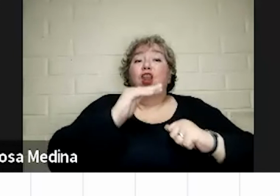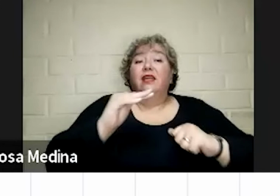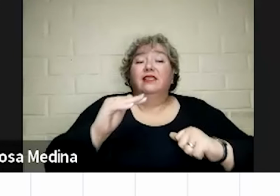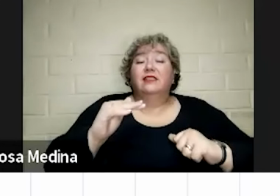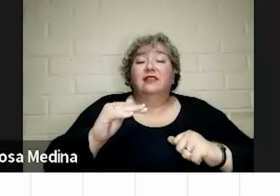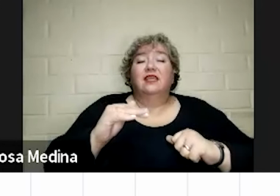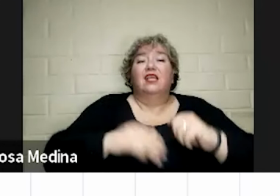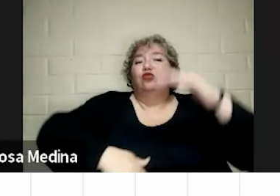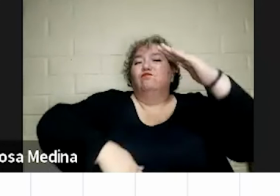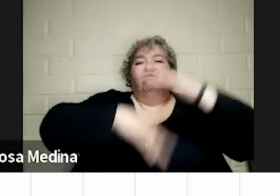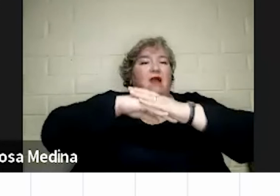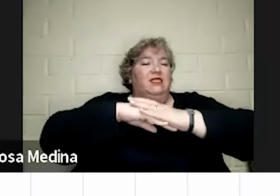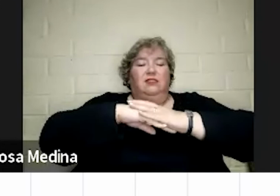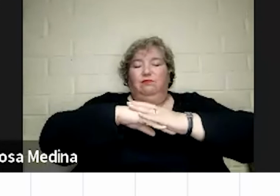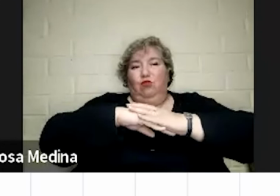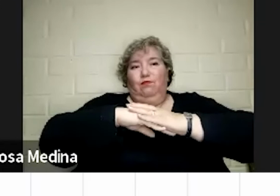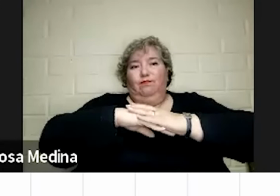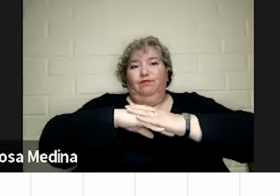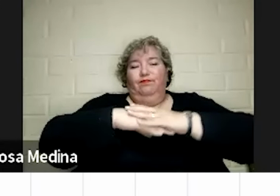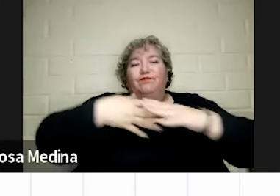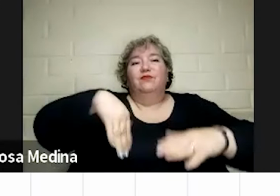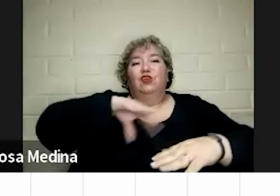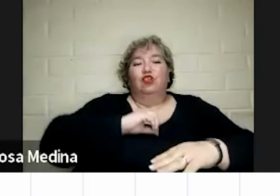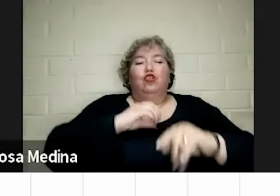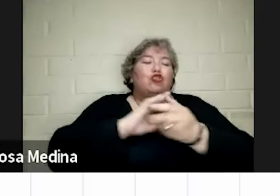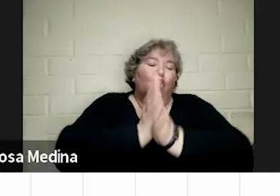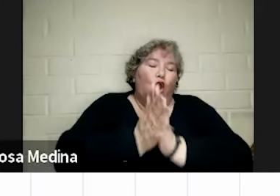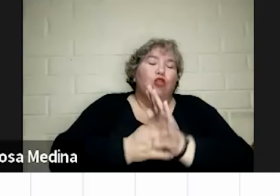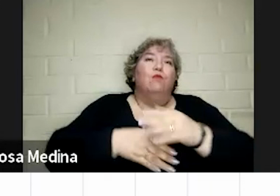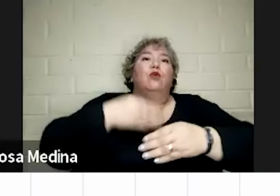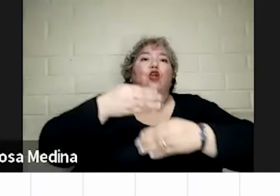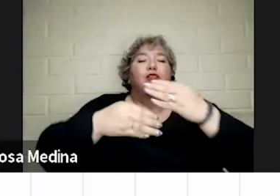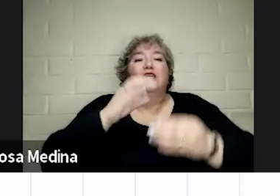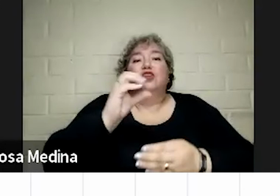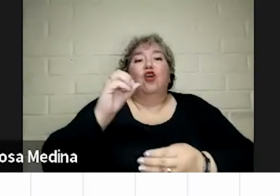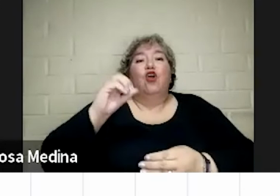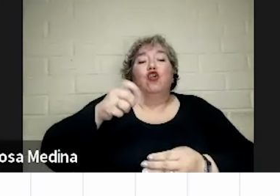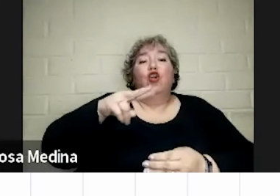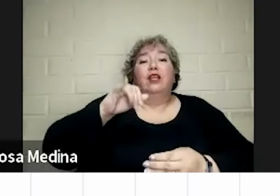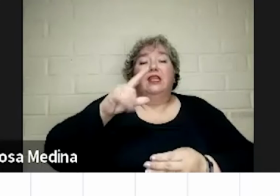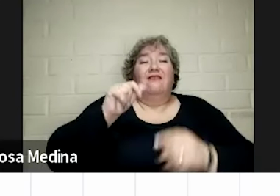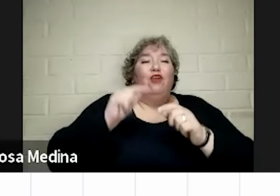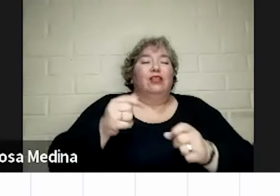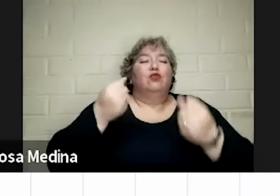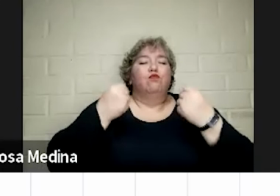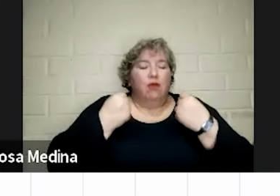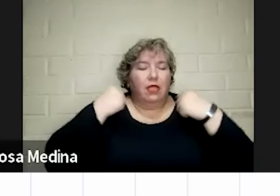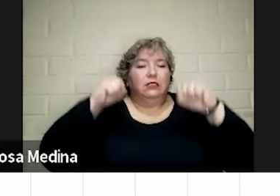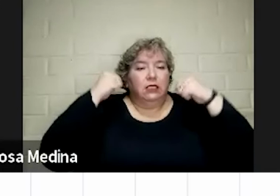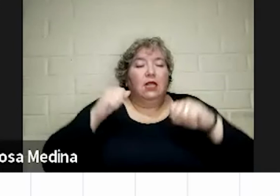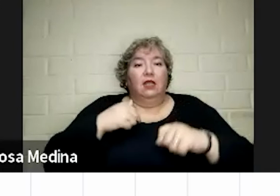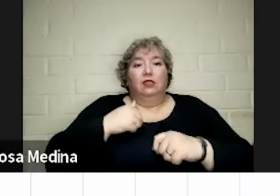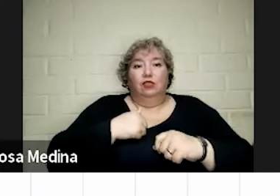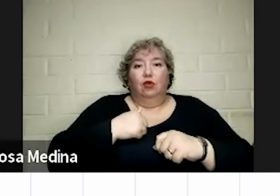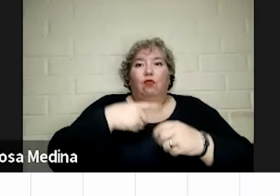máximo potencial. Igual como todo proceso cognitivo, es flexible de ser entrenado. Ya no piensen que si me saco una evaluación de